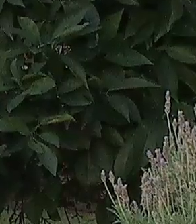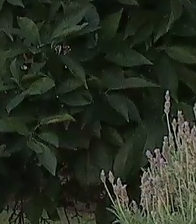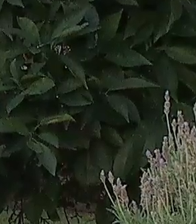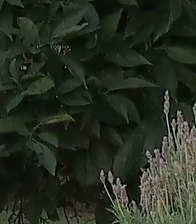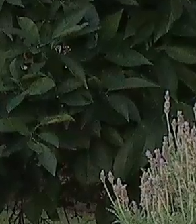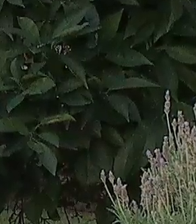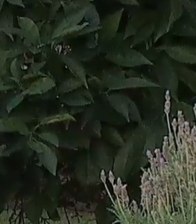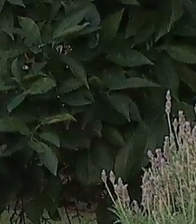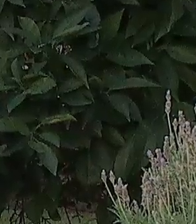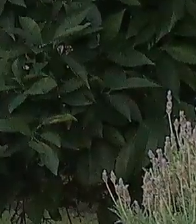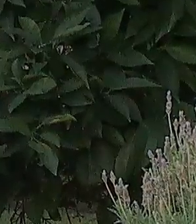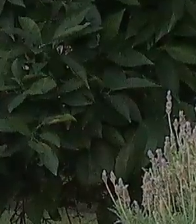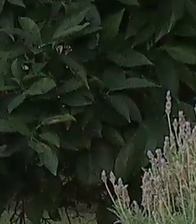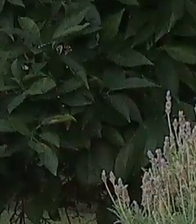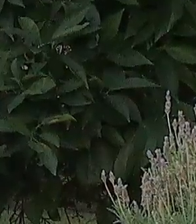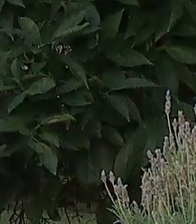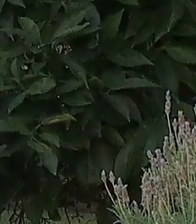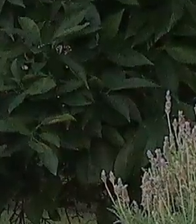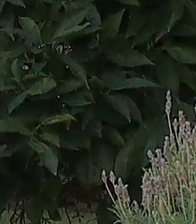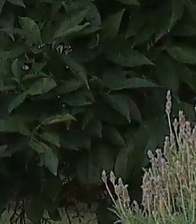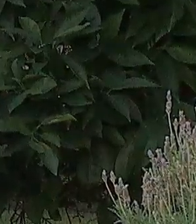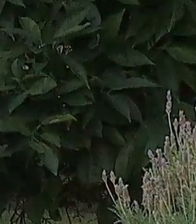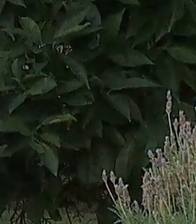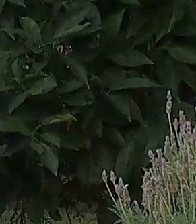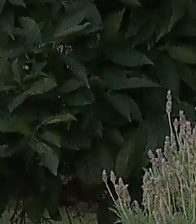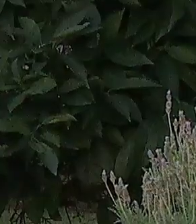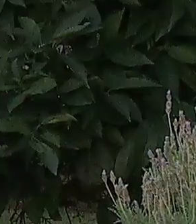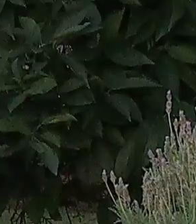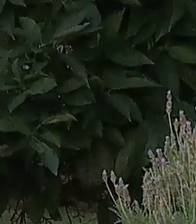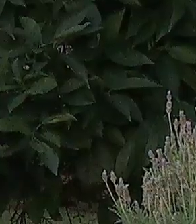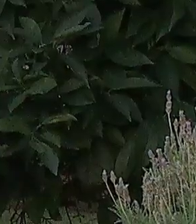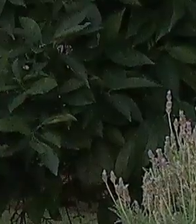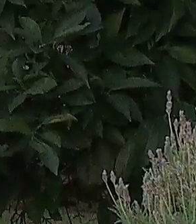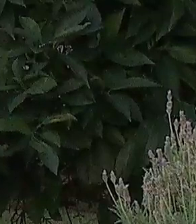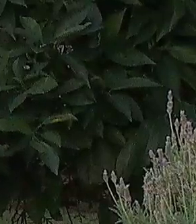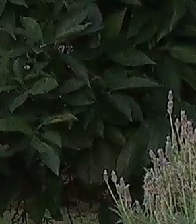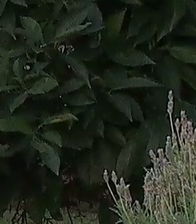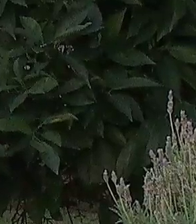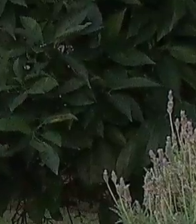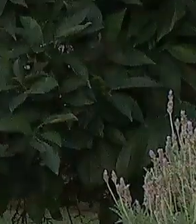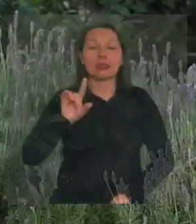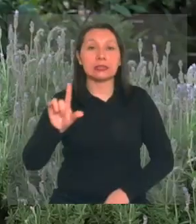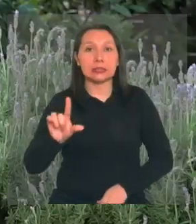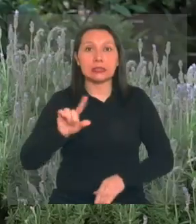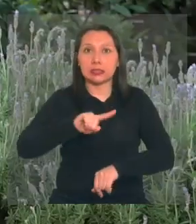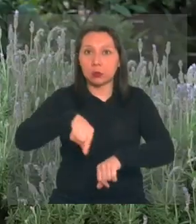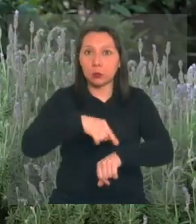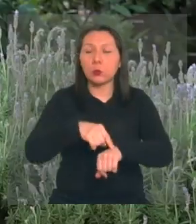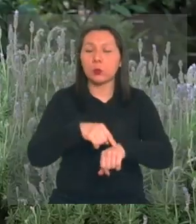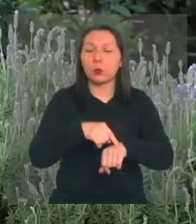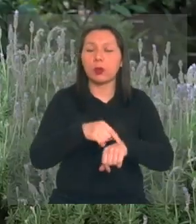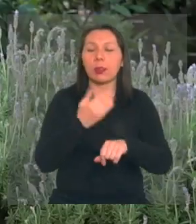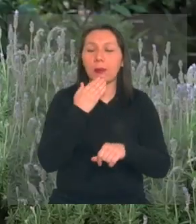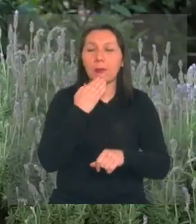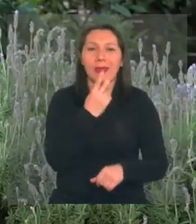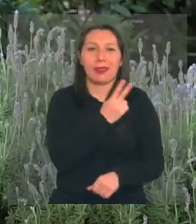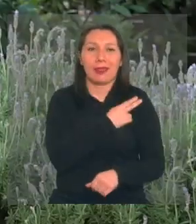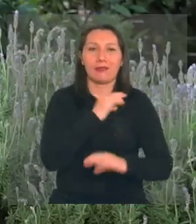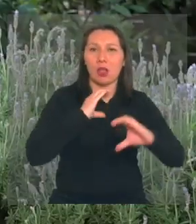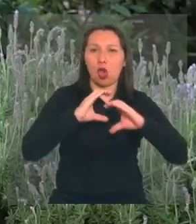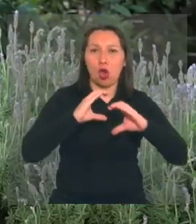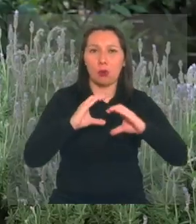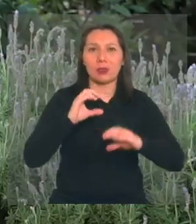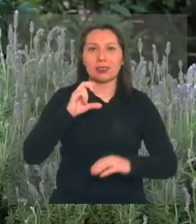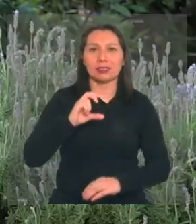de comunicación en sus inicios. El primer noticiero 24/7 y además como jefa de comunicaciones